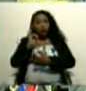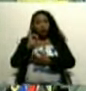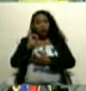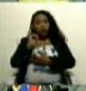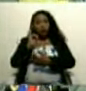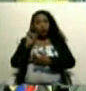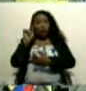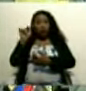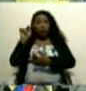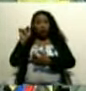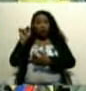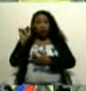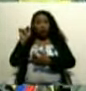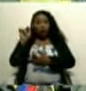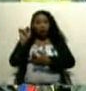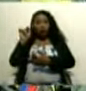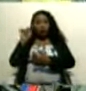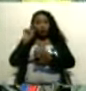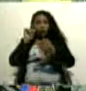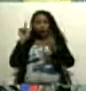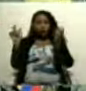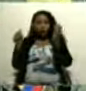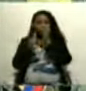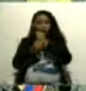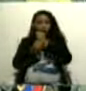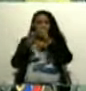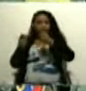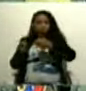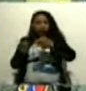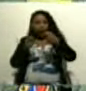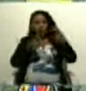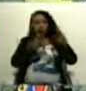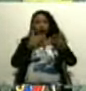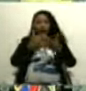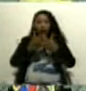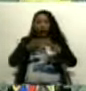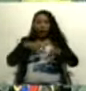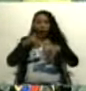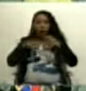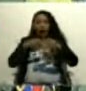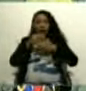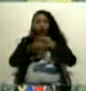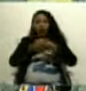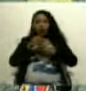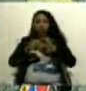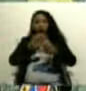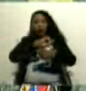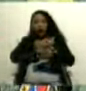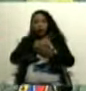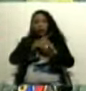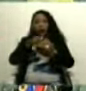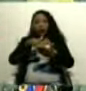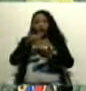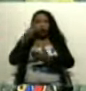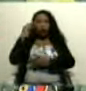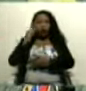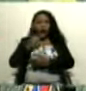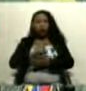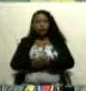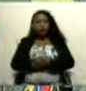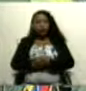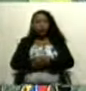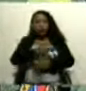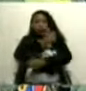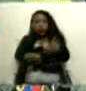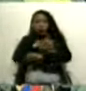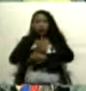este material en el mar. Gracias a las actividades de inteligencia realizadas entre la Fuerza Armada Nacional Bolivariana y las